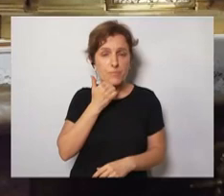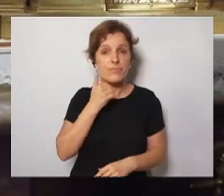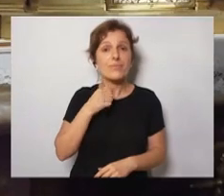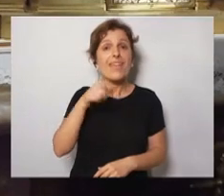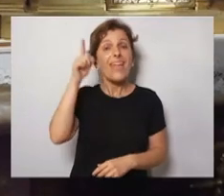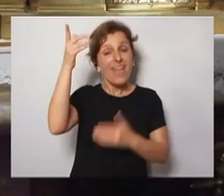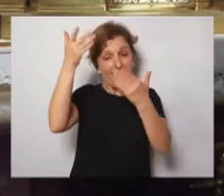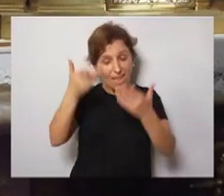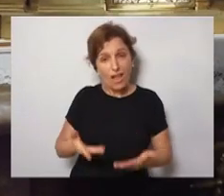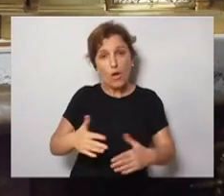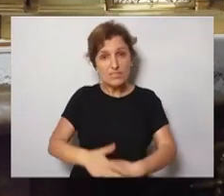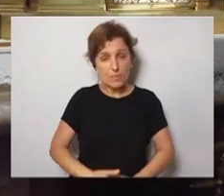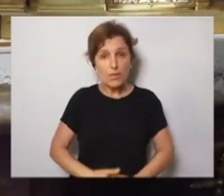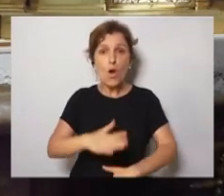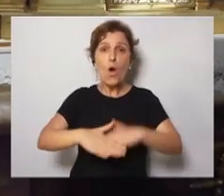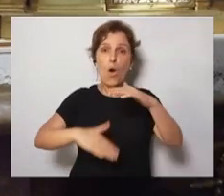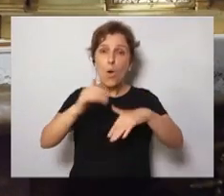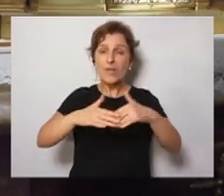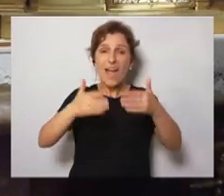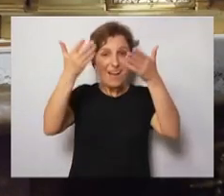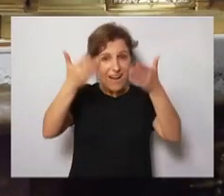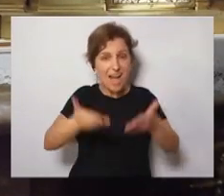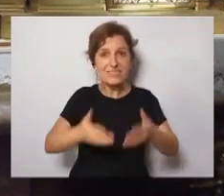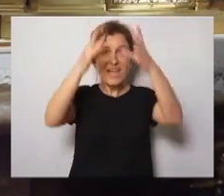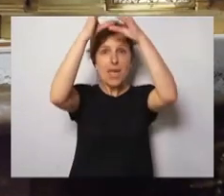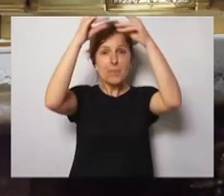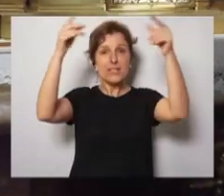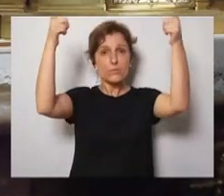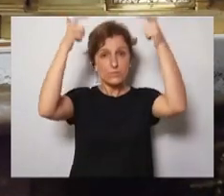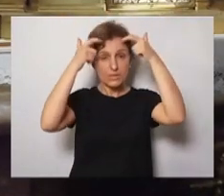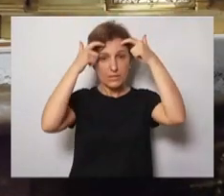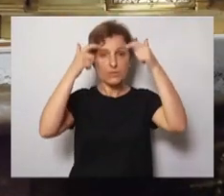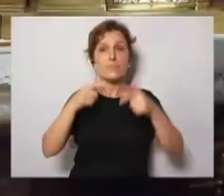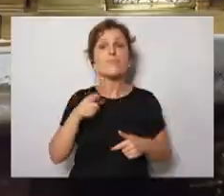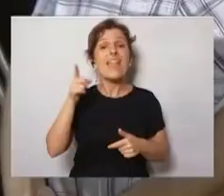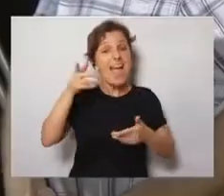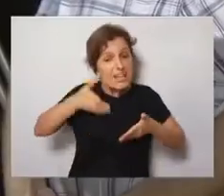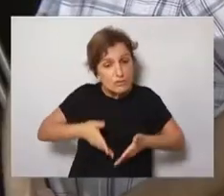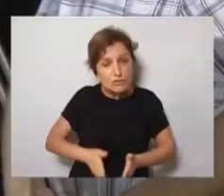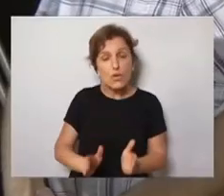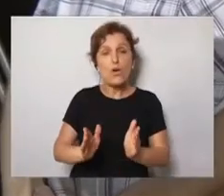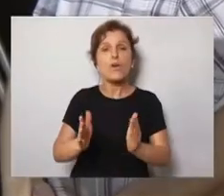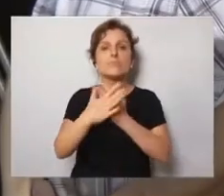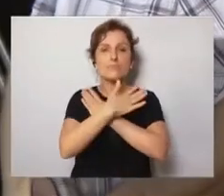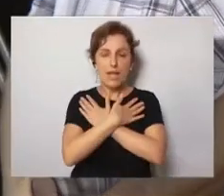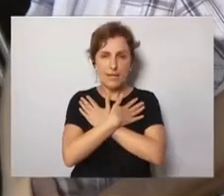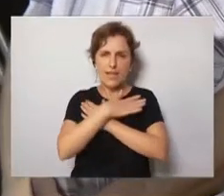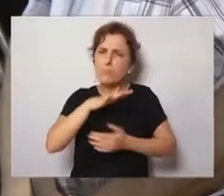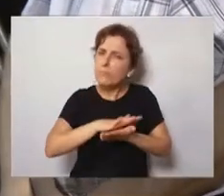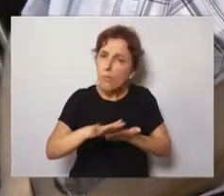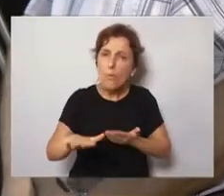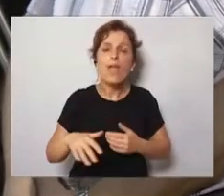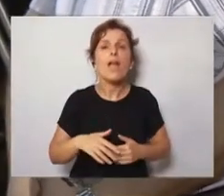señor que fue concebido por obra y gracia del espíritu santo nació de santamaría